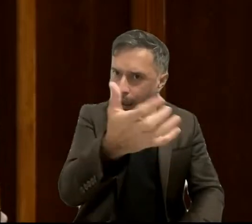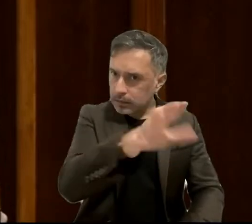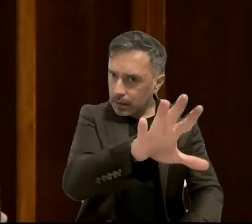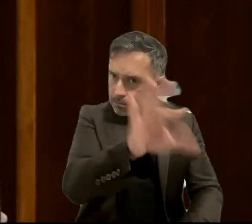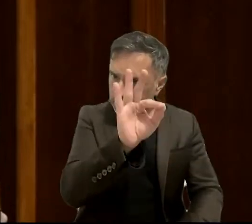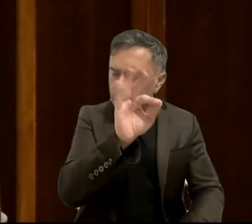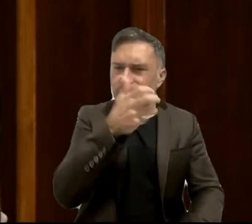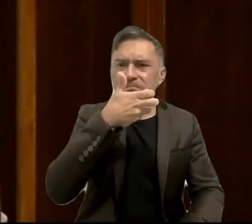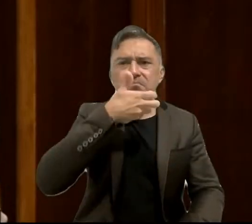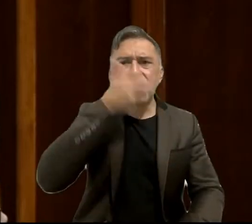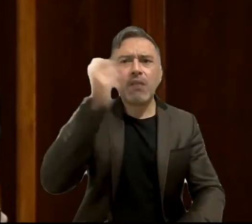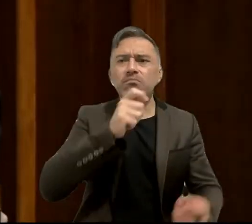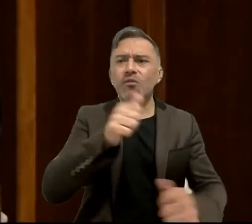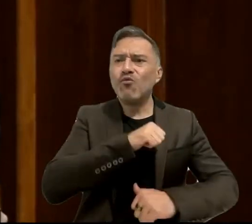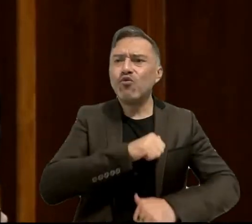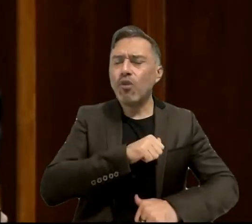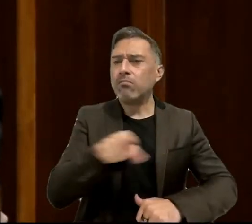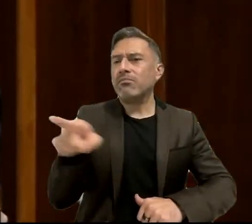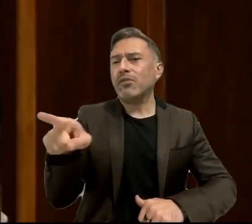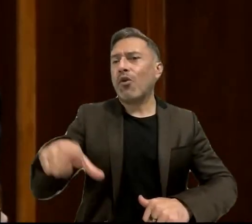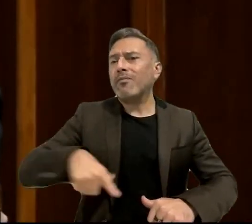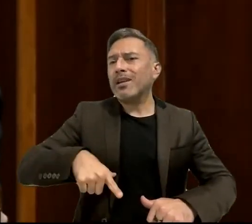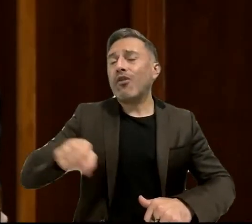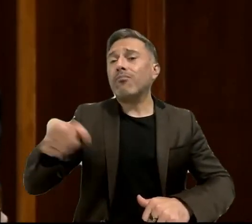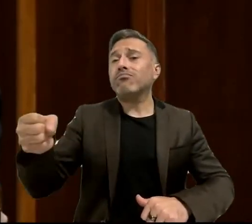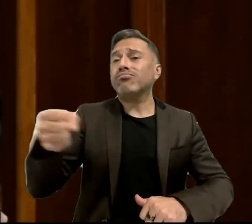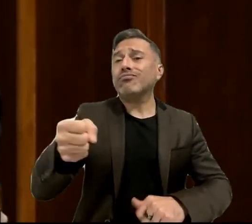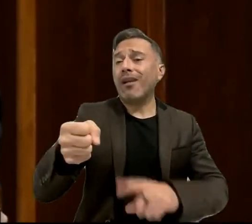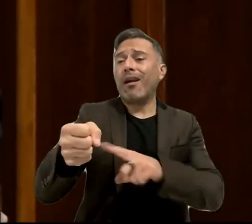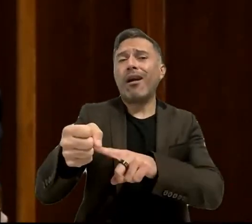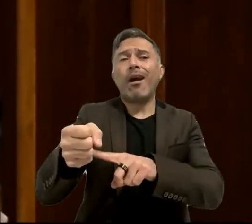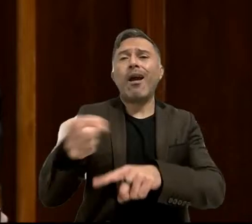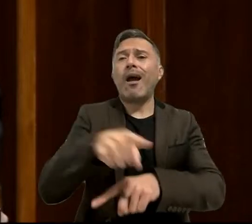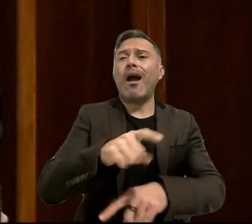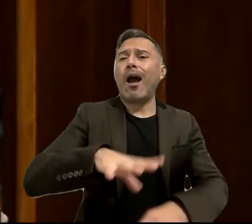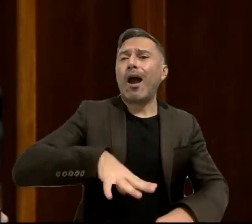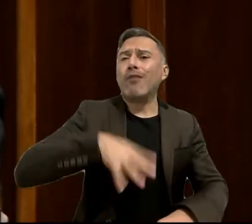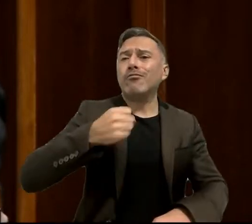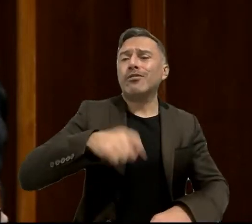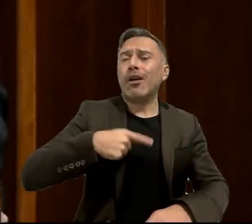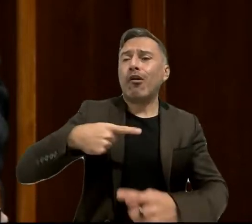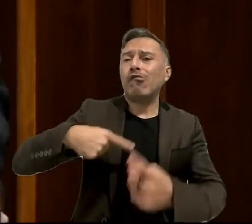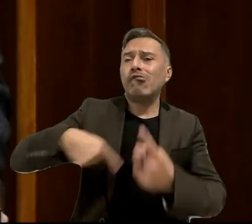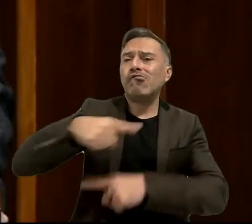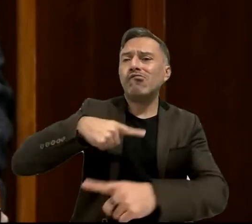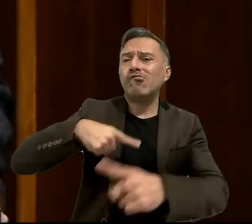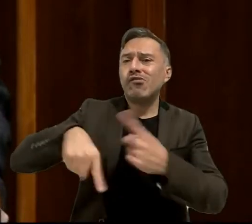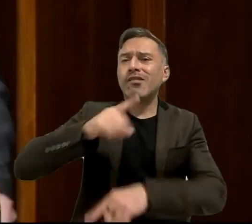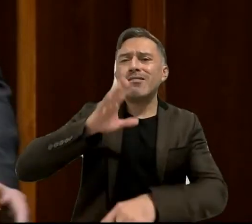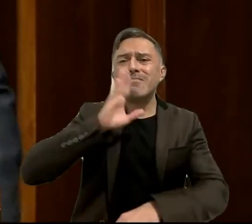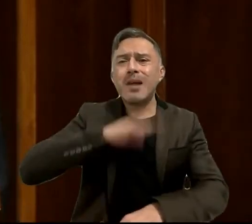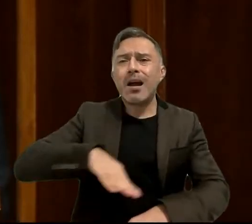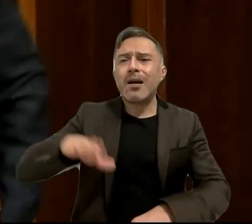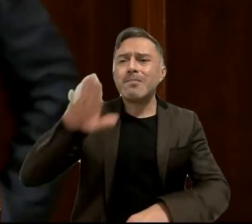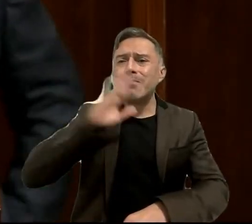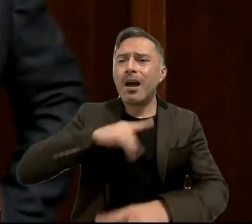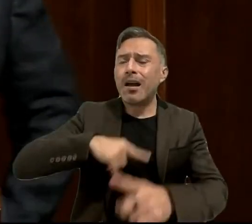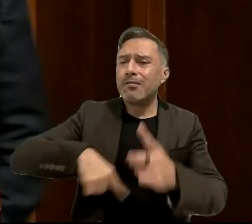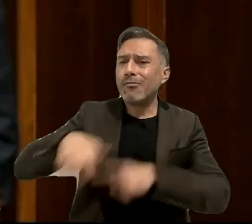la autoridad. Entonces es un círculo vicioso que no puede repetirse.